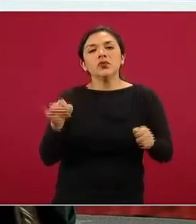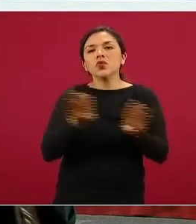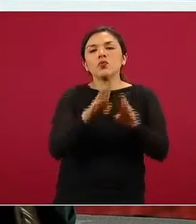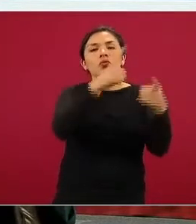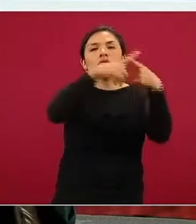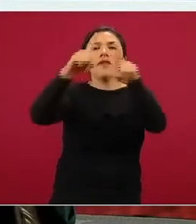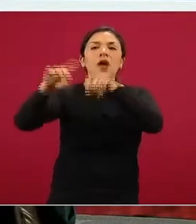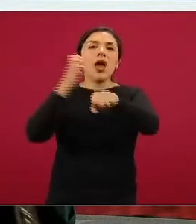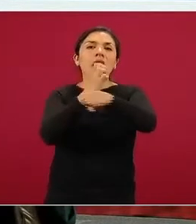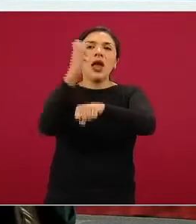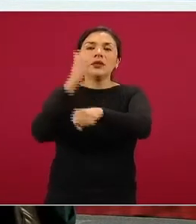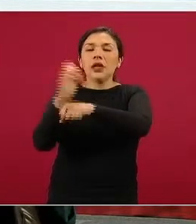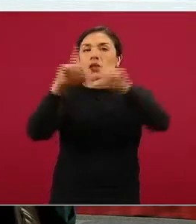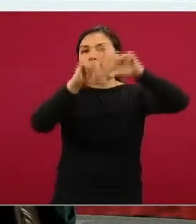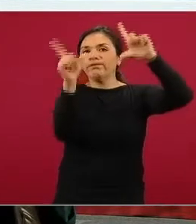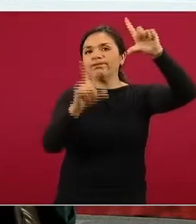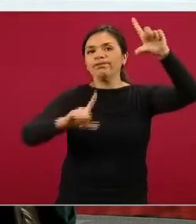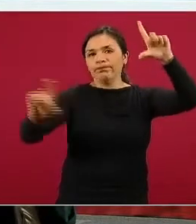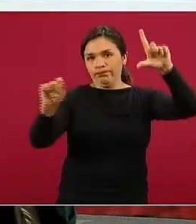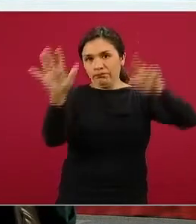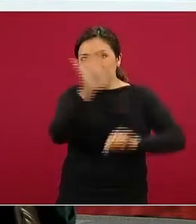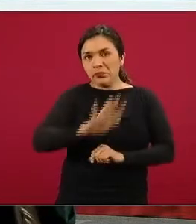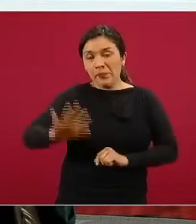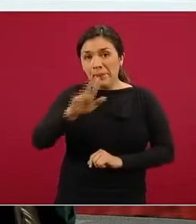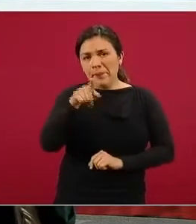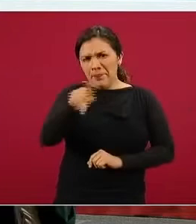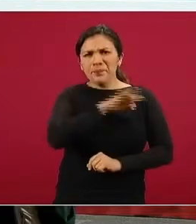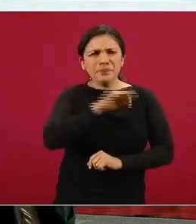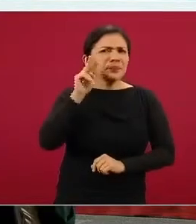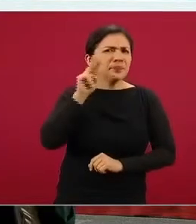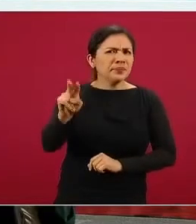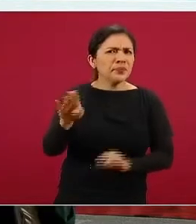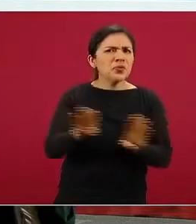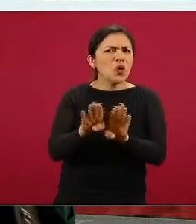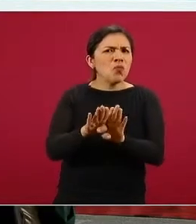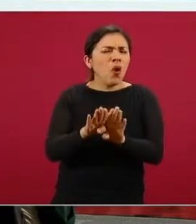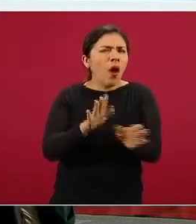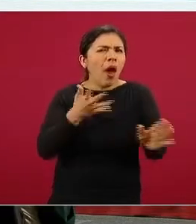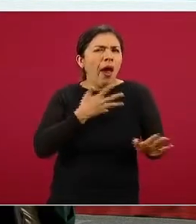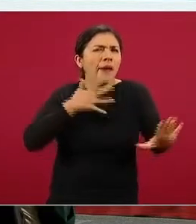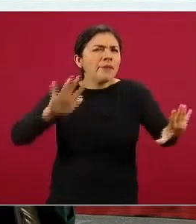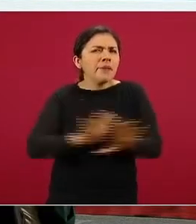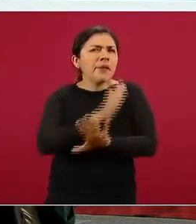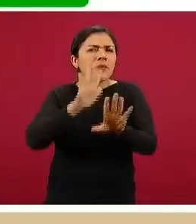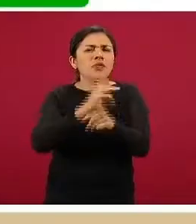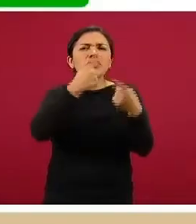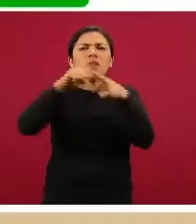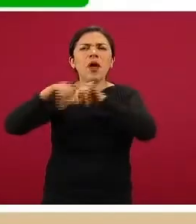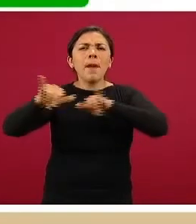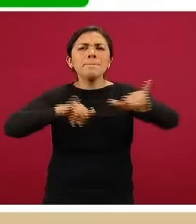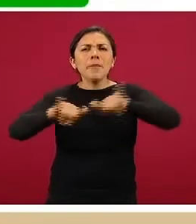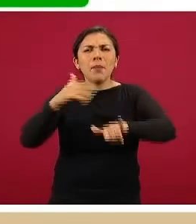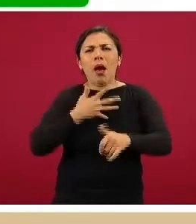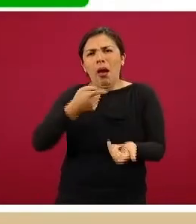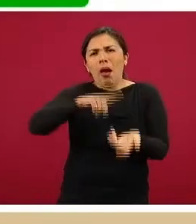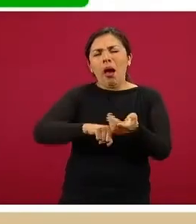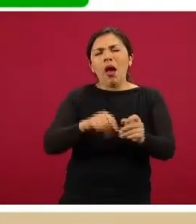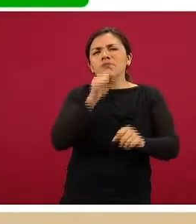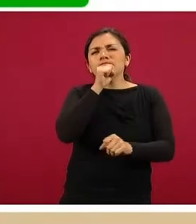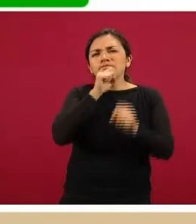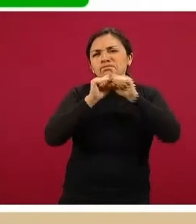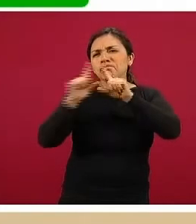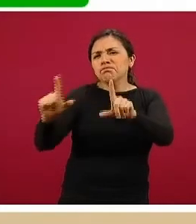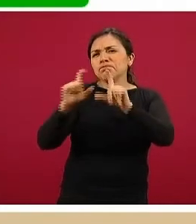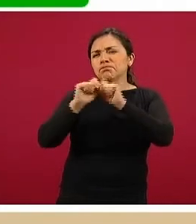las diferentes entidades federativas, y ustedes pueden ver esa distribución en los diferentes mapas interactivos que se publican en